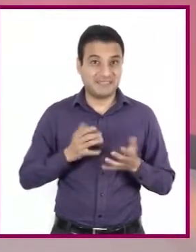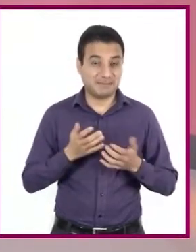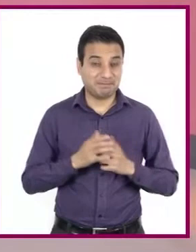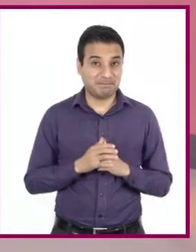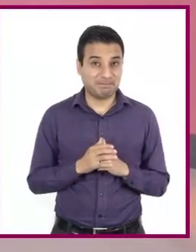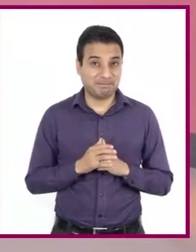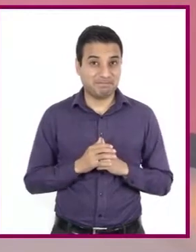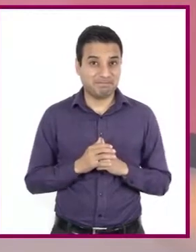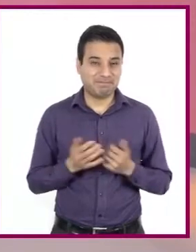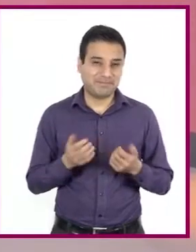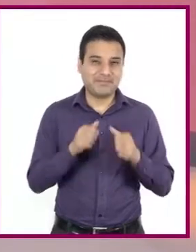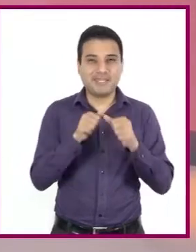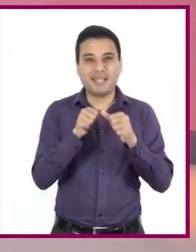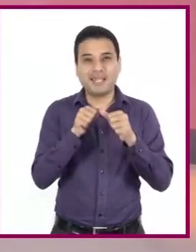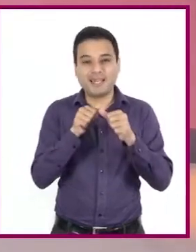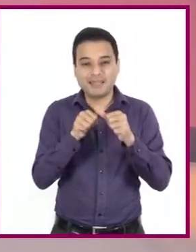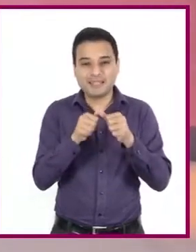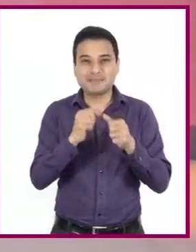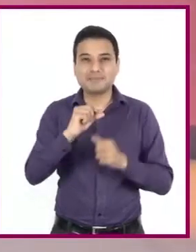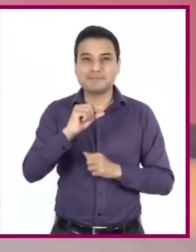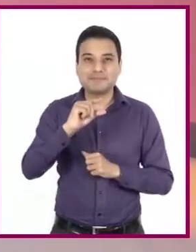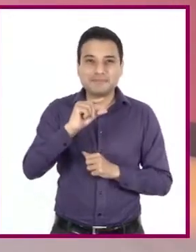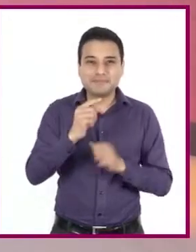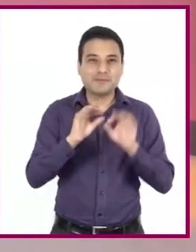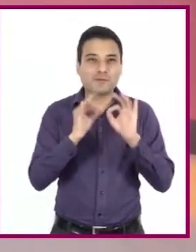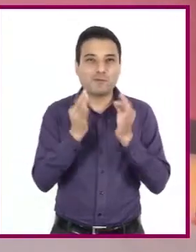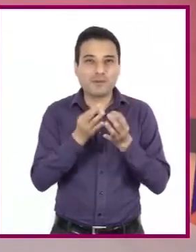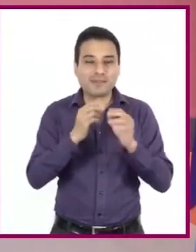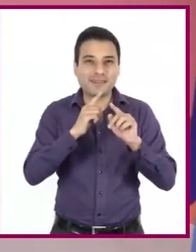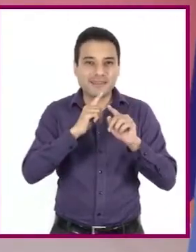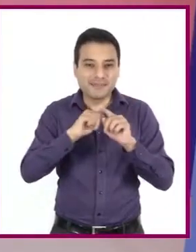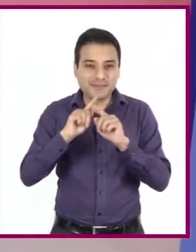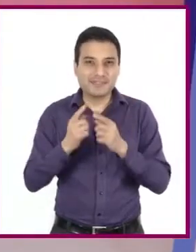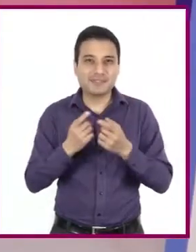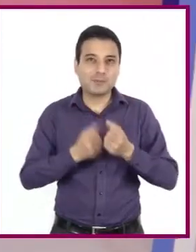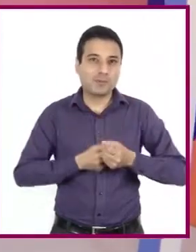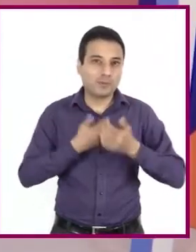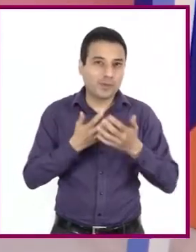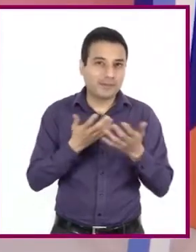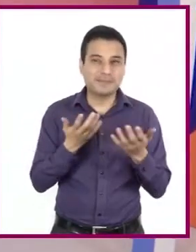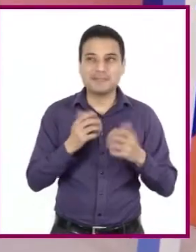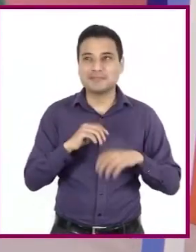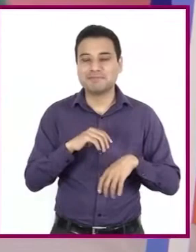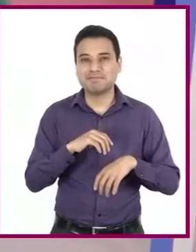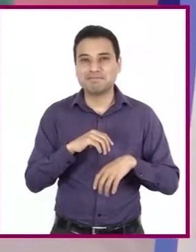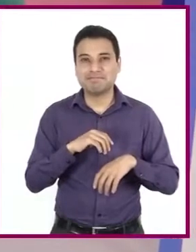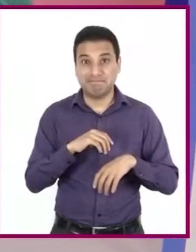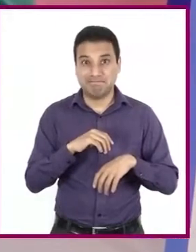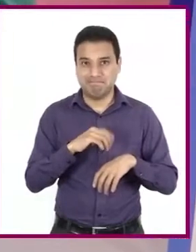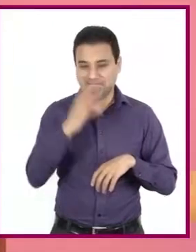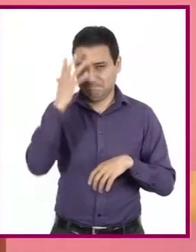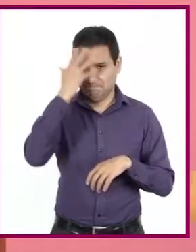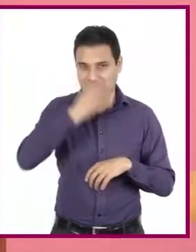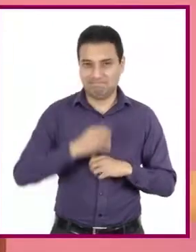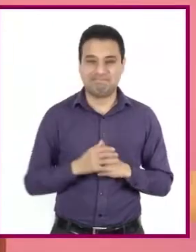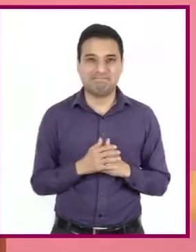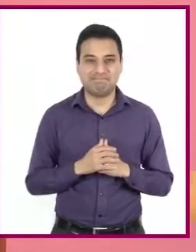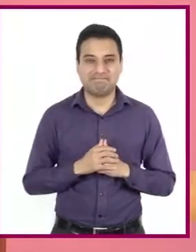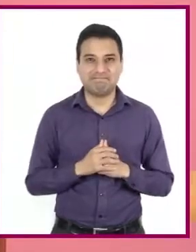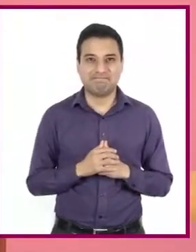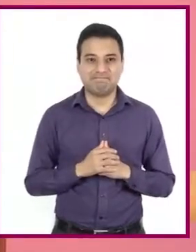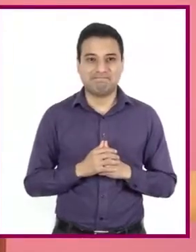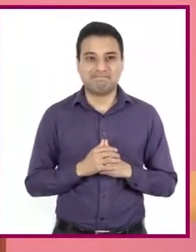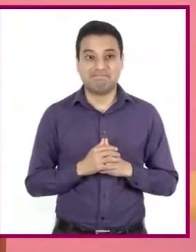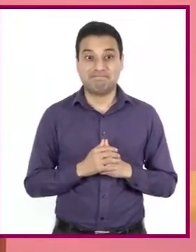decir, sus tipografías que se pueden emplear en la elaboración de textos poéticos para generar un efecto específico. Eso suena